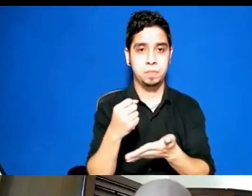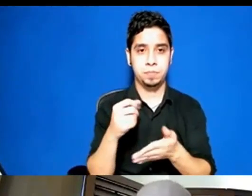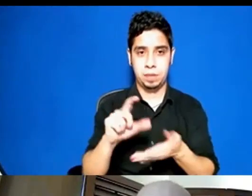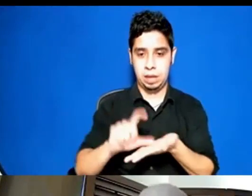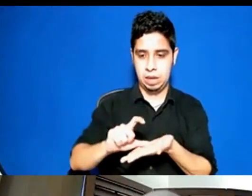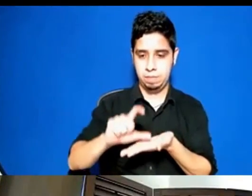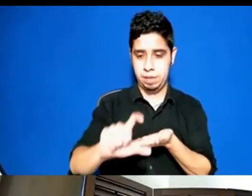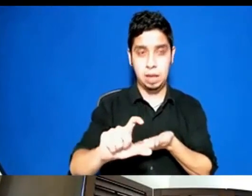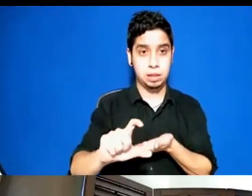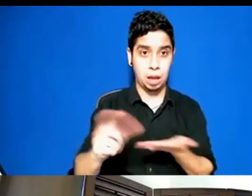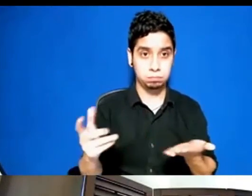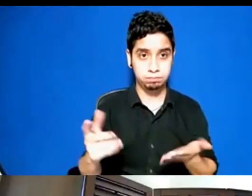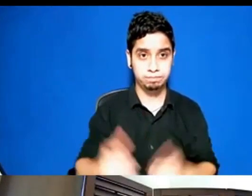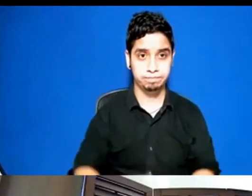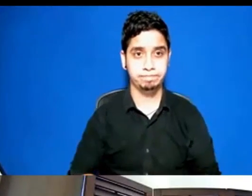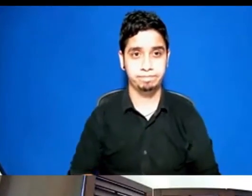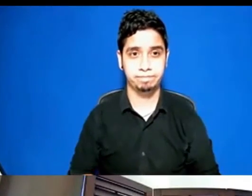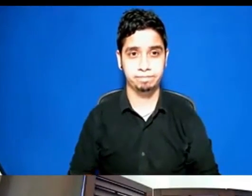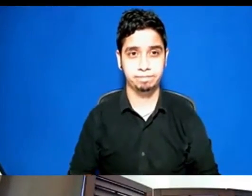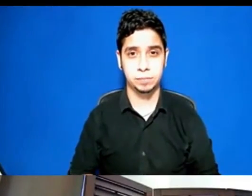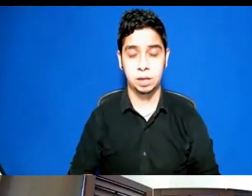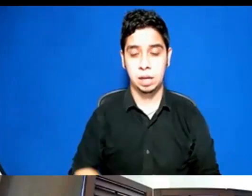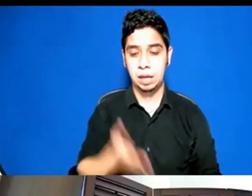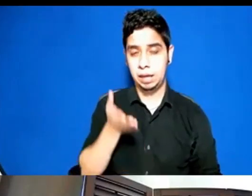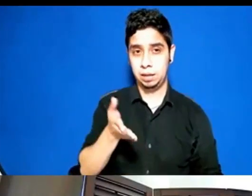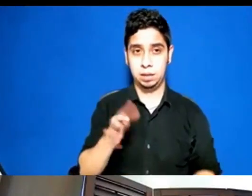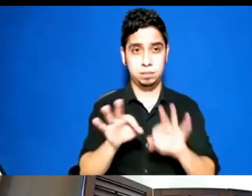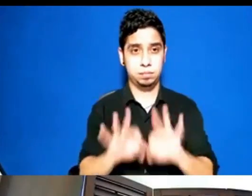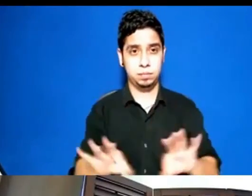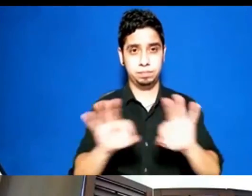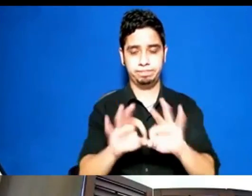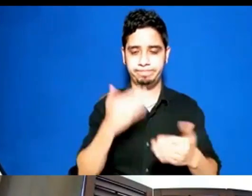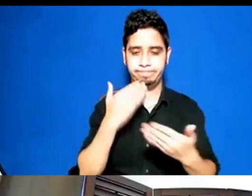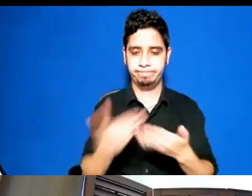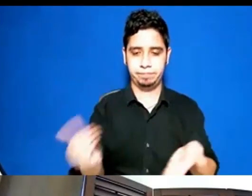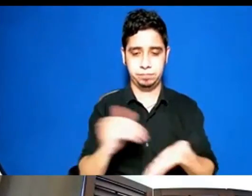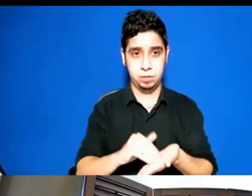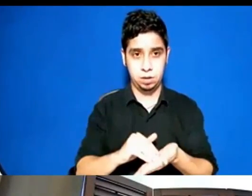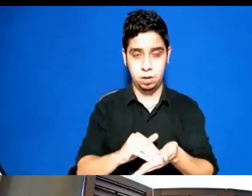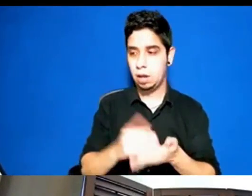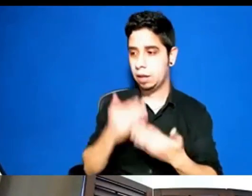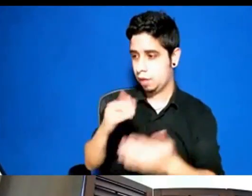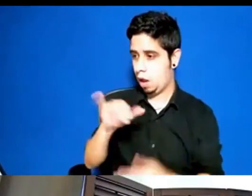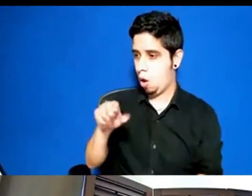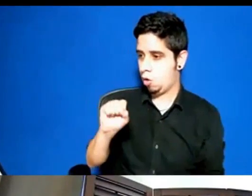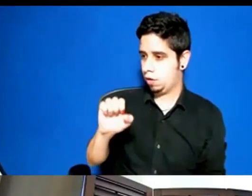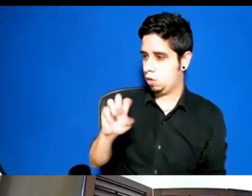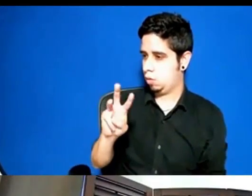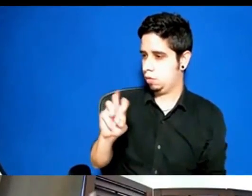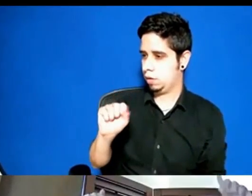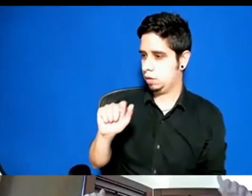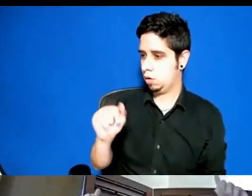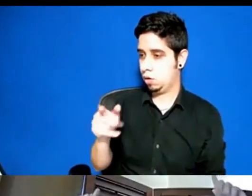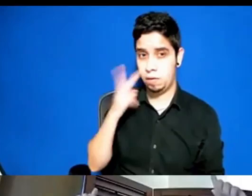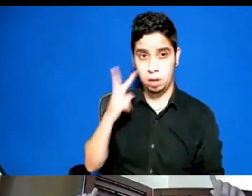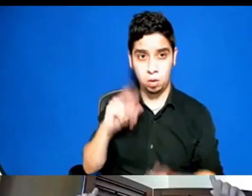mismo. Así que eso es bien importante. Gracias nuevamente, gracias a Gonzalo W. Santiago, como siempre. Mira cómo